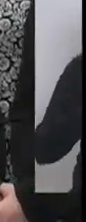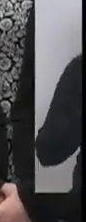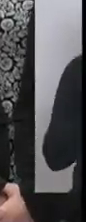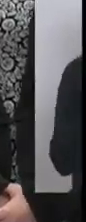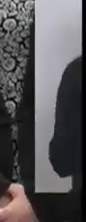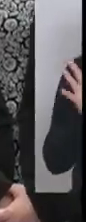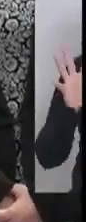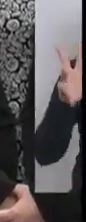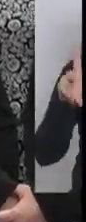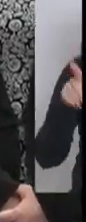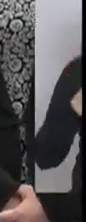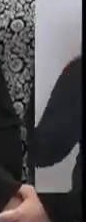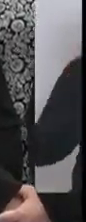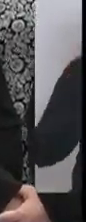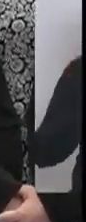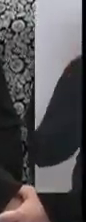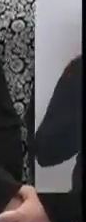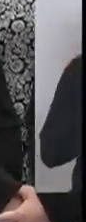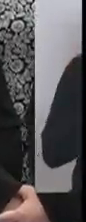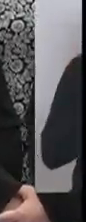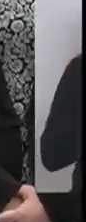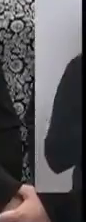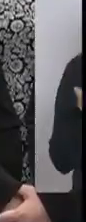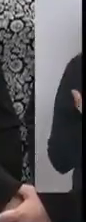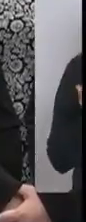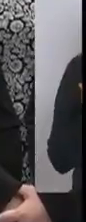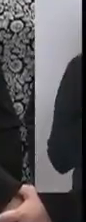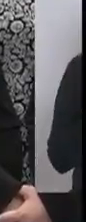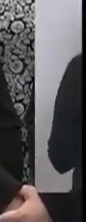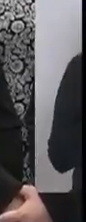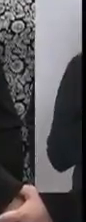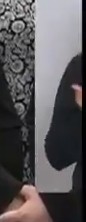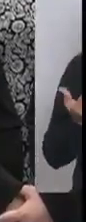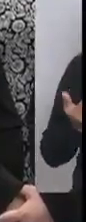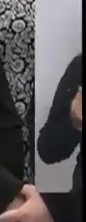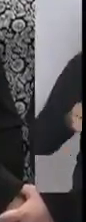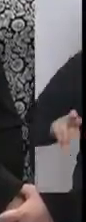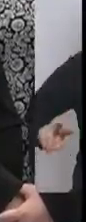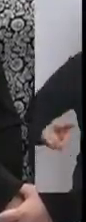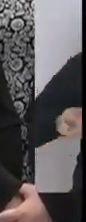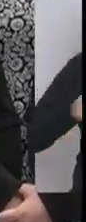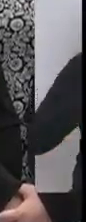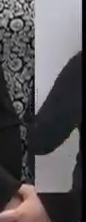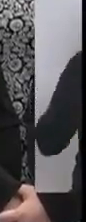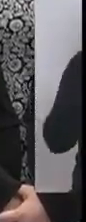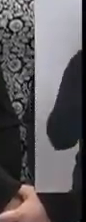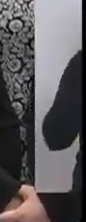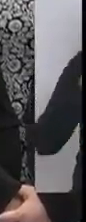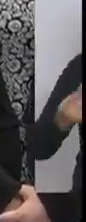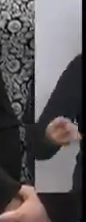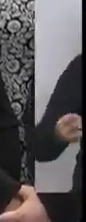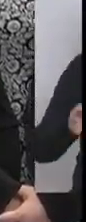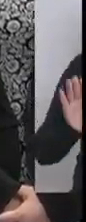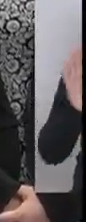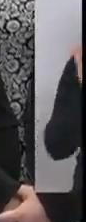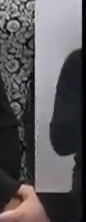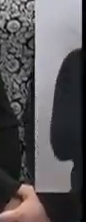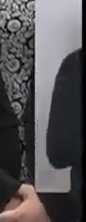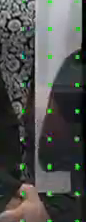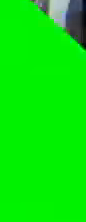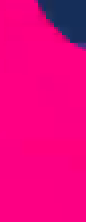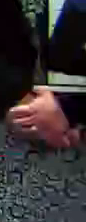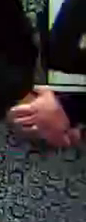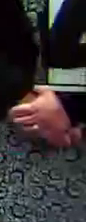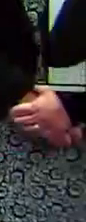responsabilidades, ¿qué obstáculo ha puesto la oposición en el Congreso sobre alguna sola reforma